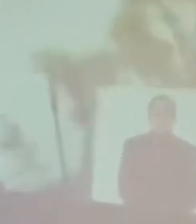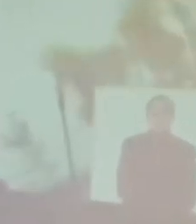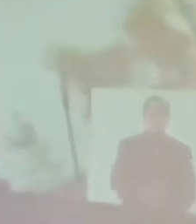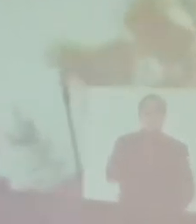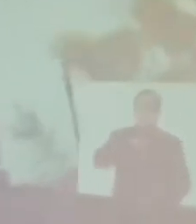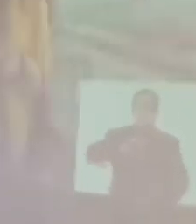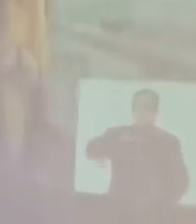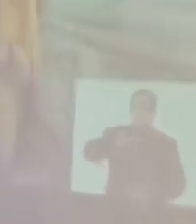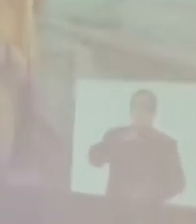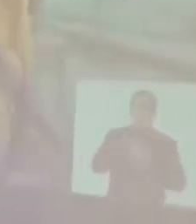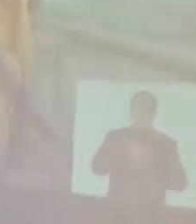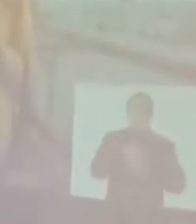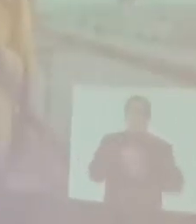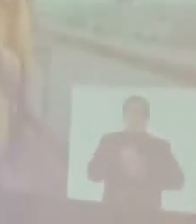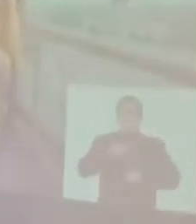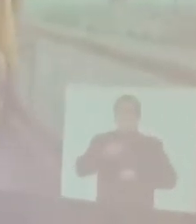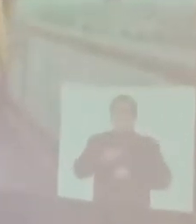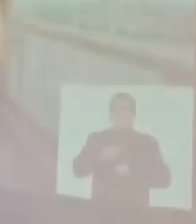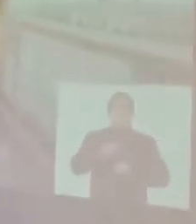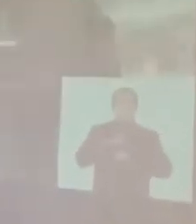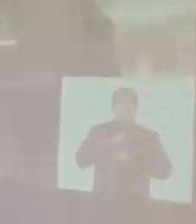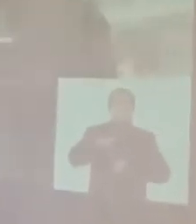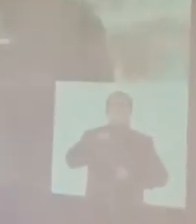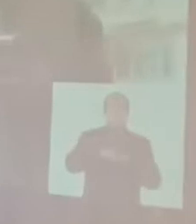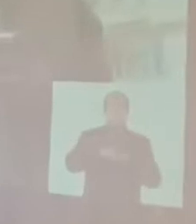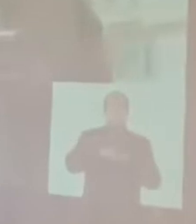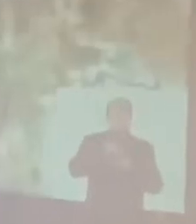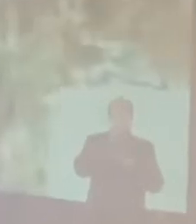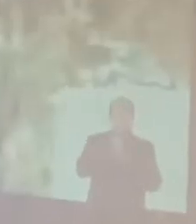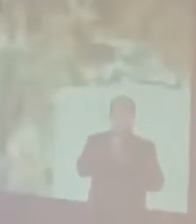Somos la ciudad con mayor número de puntos de internet gratuitos.